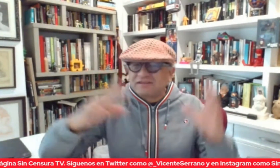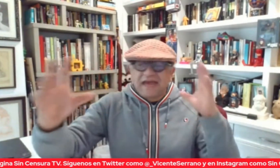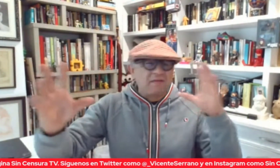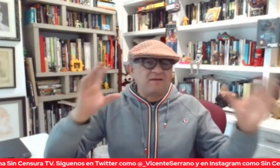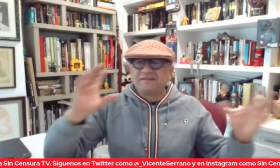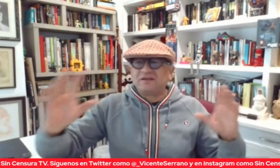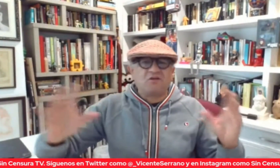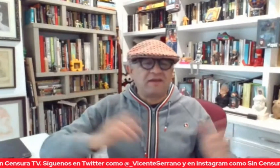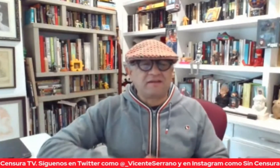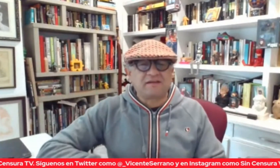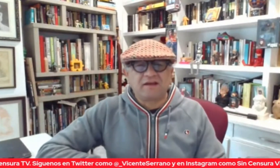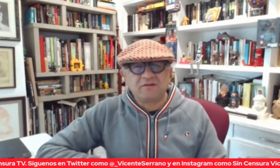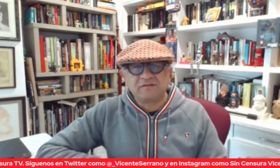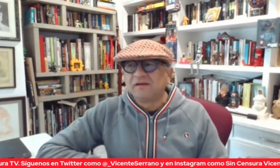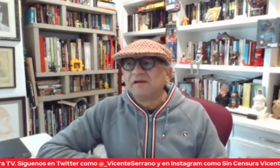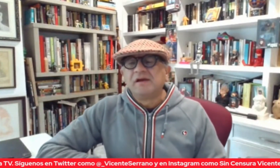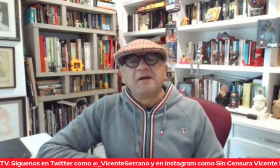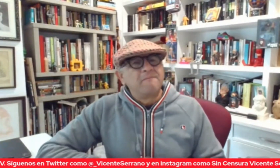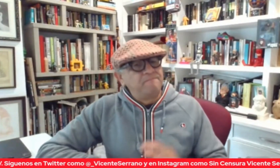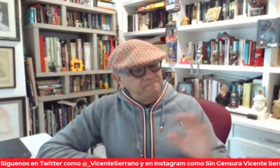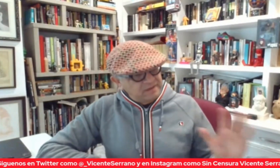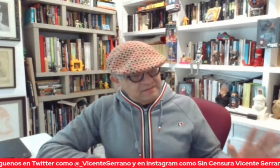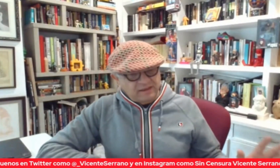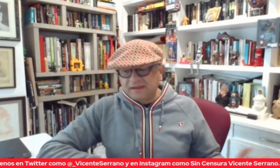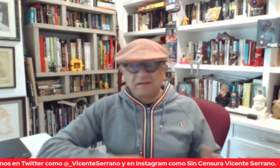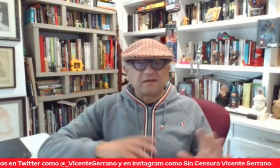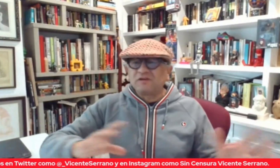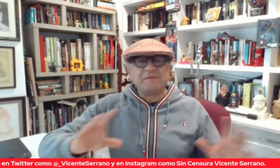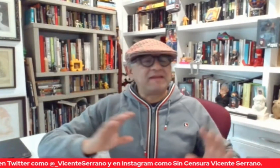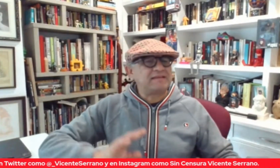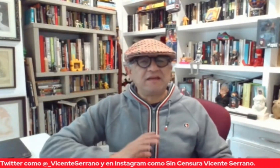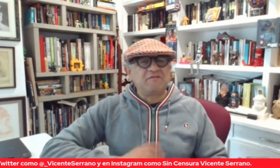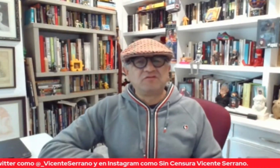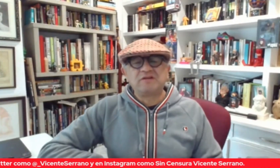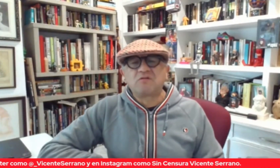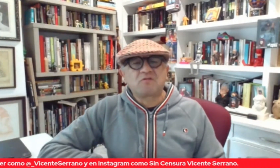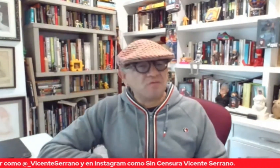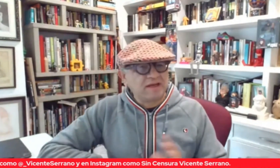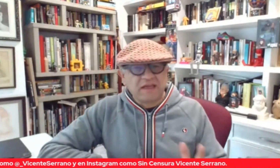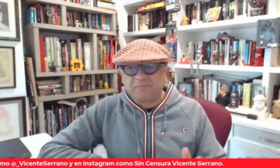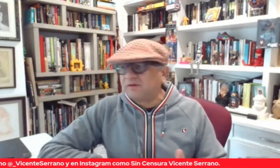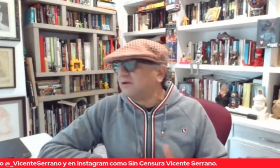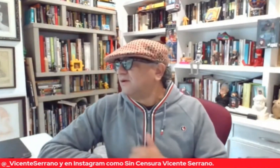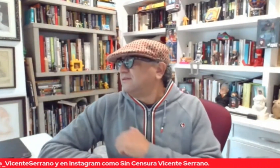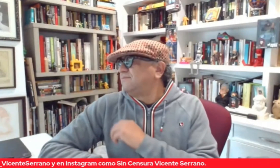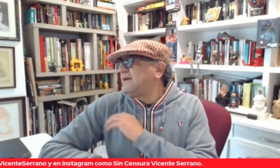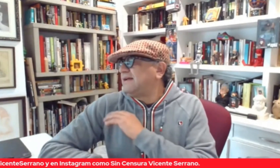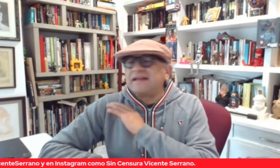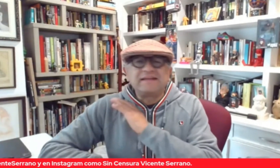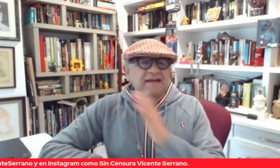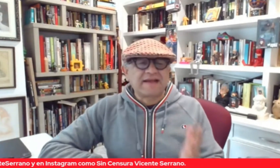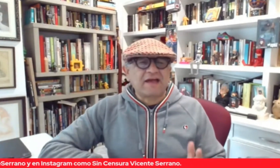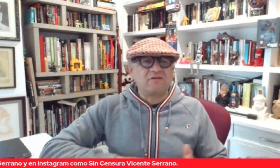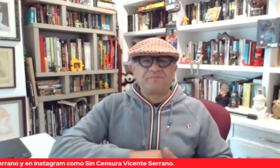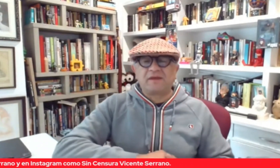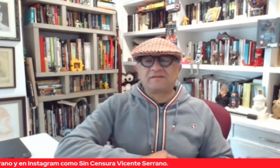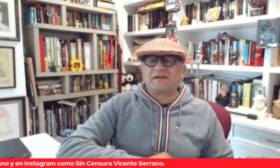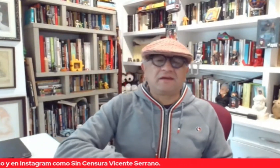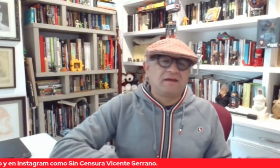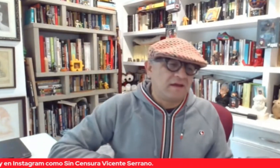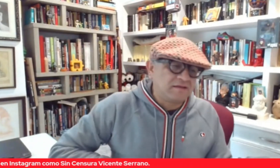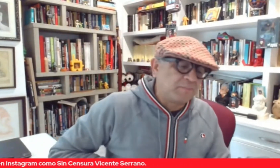eso, aunque no se abran y se odian entre ellos, de todas maneras siguen funcionando como un equipo, han